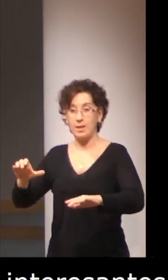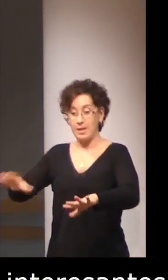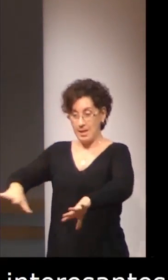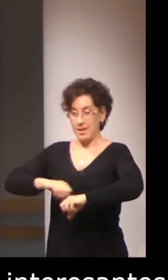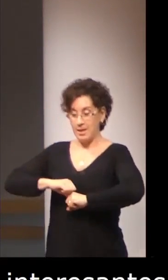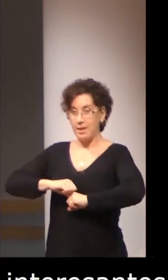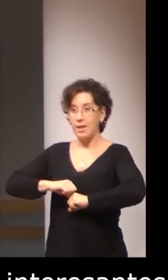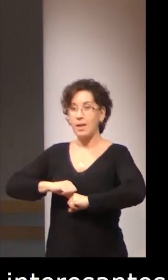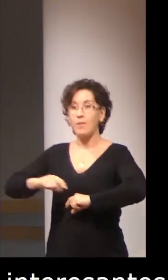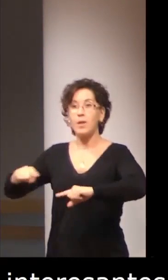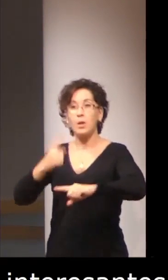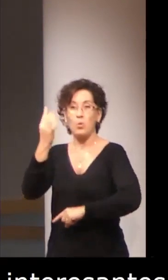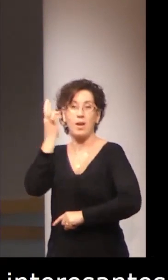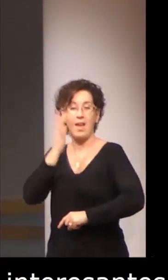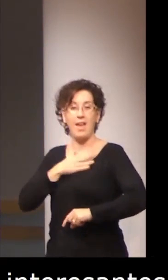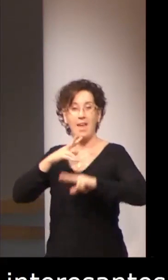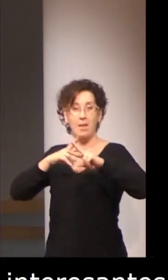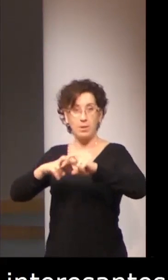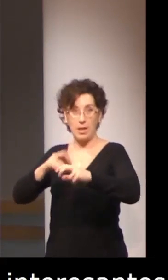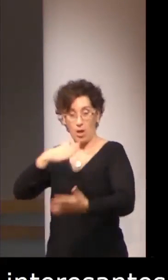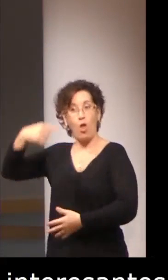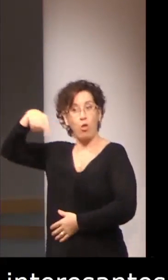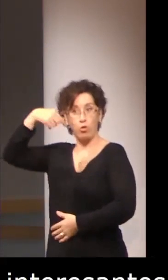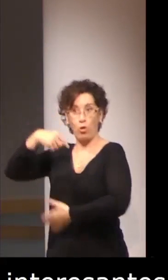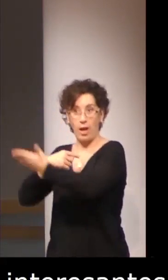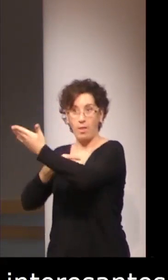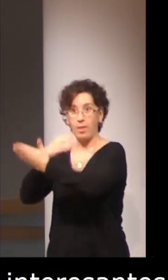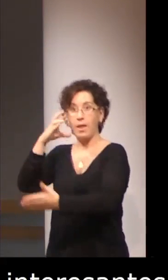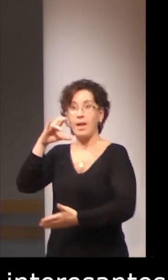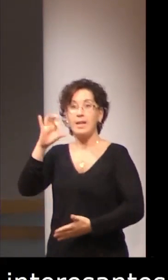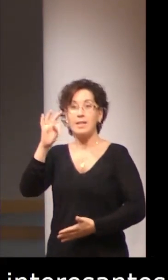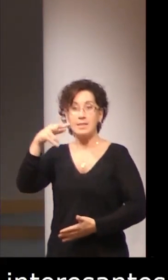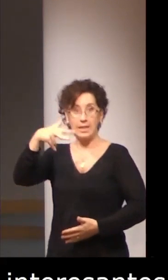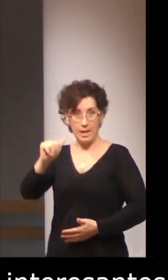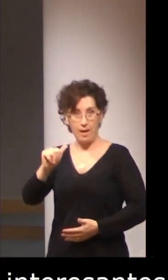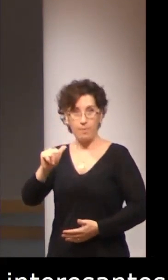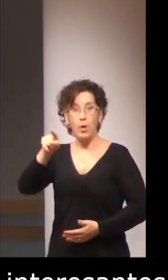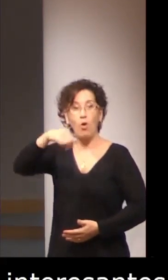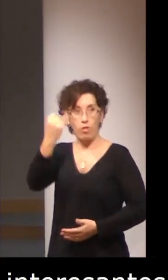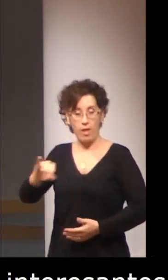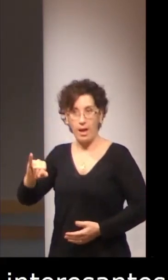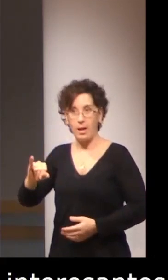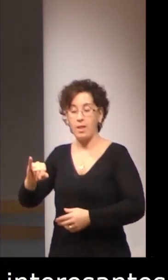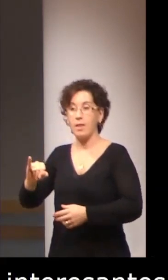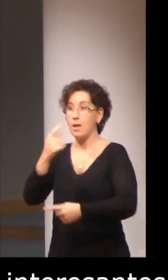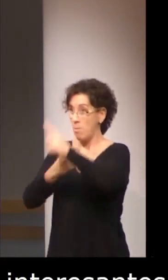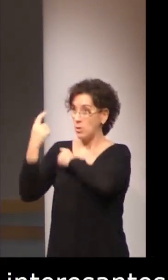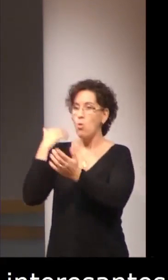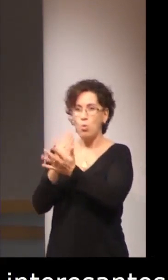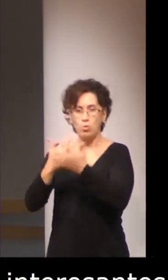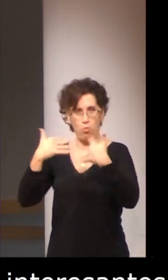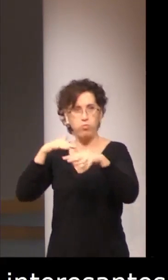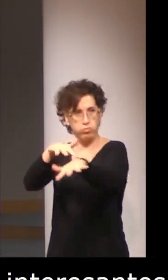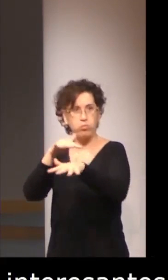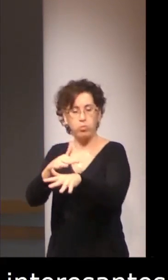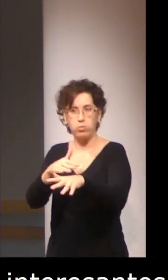nuestras investigadoras doctoranda en este momento Cristina González abelaira y este curso Tuvo una gran acogida pues se cubrieron